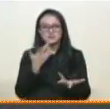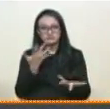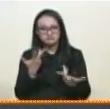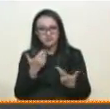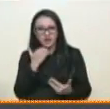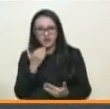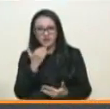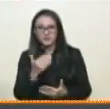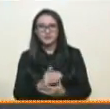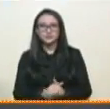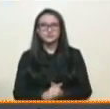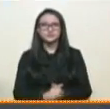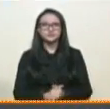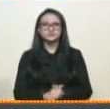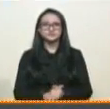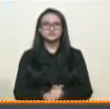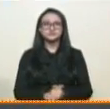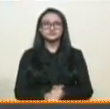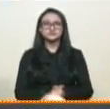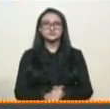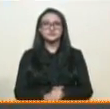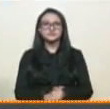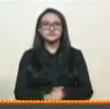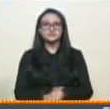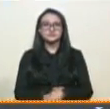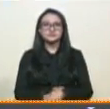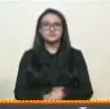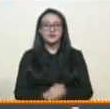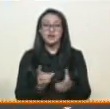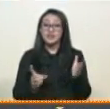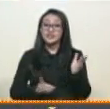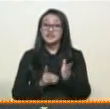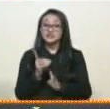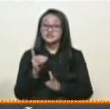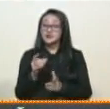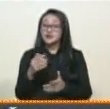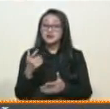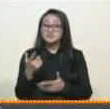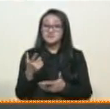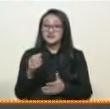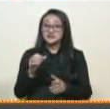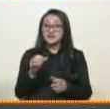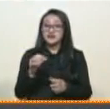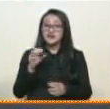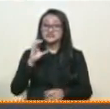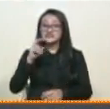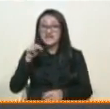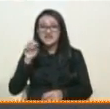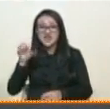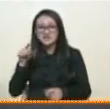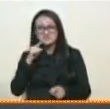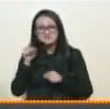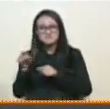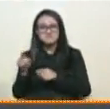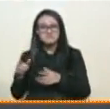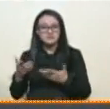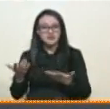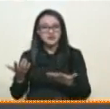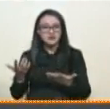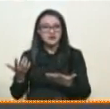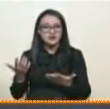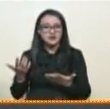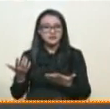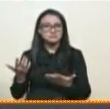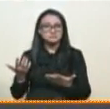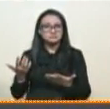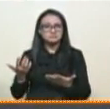esto? Bueno, sí, el desarrollo de lo que es el sistema electoral venezolano ha sido, vamos a